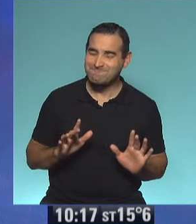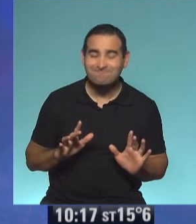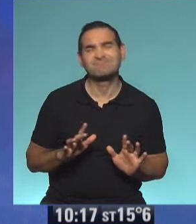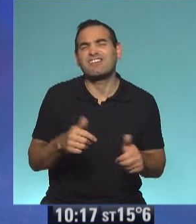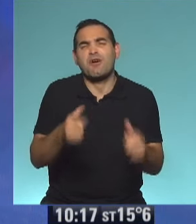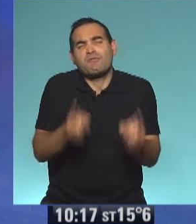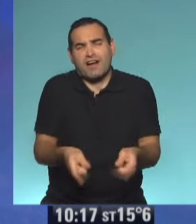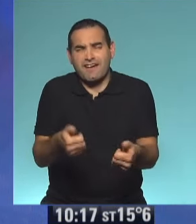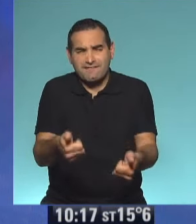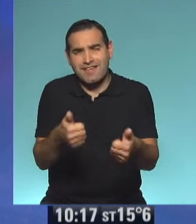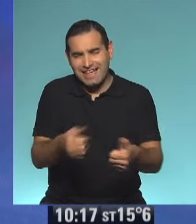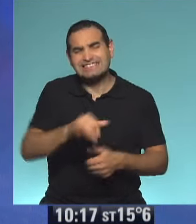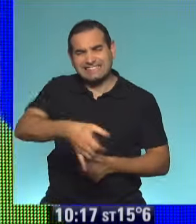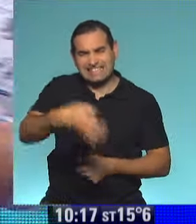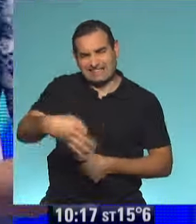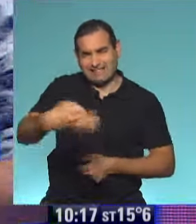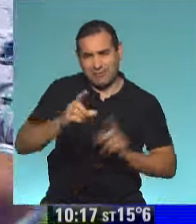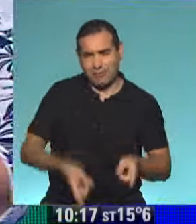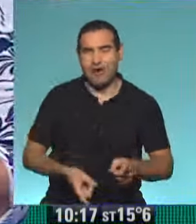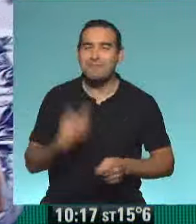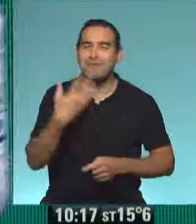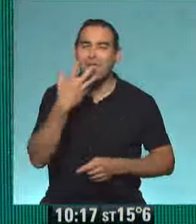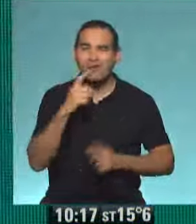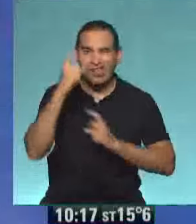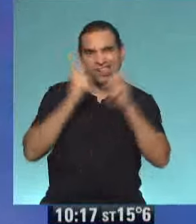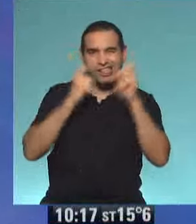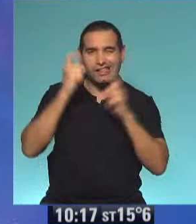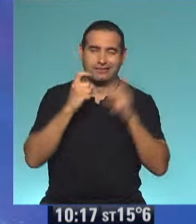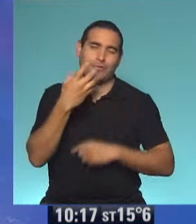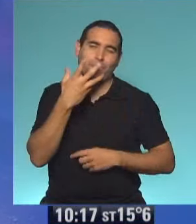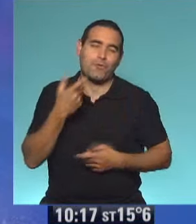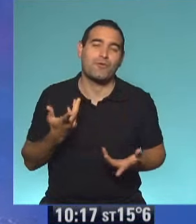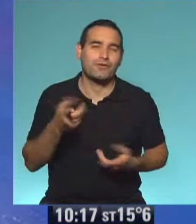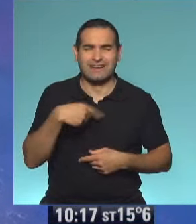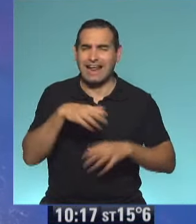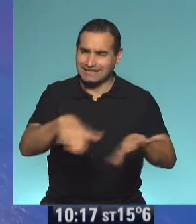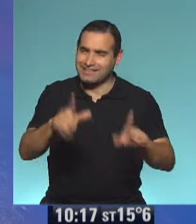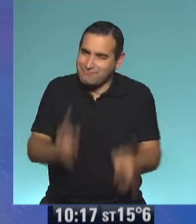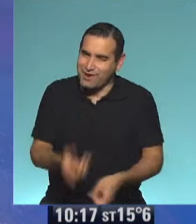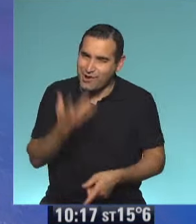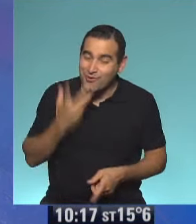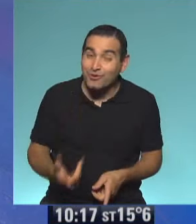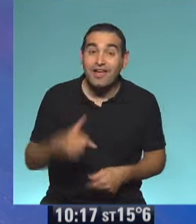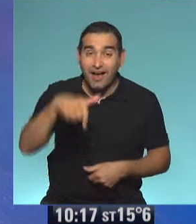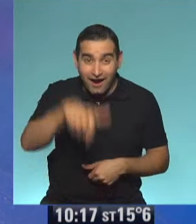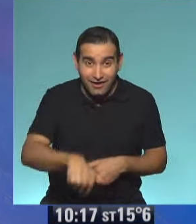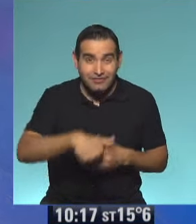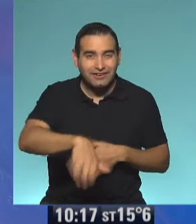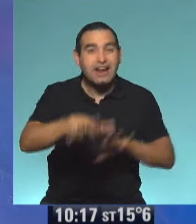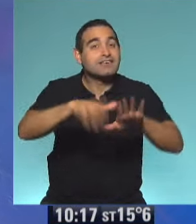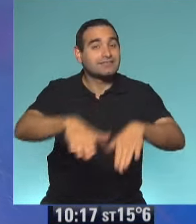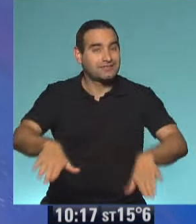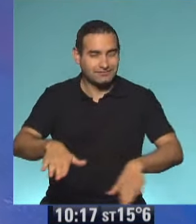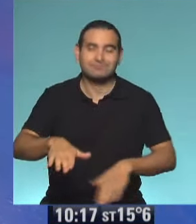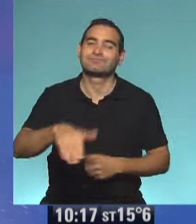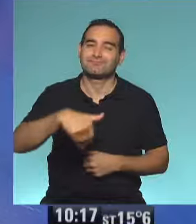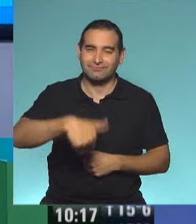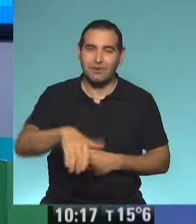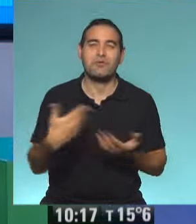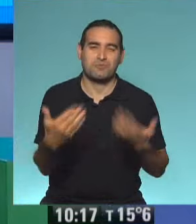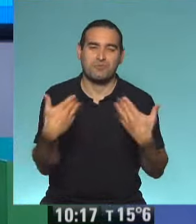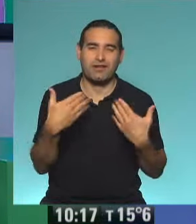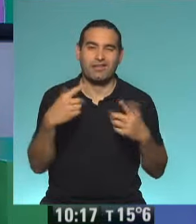bien. Hermosa. Ah, está bien. A mí me gusta poner moriquetas. Y a los chicos y las chicas también. A partir de ahora, los chicos y las chicas, ¿viste? ¿Salí bien en la foto o